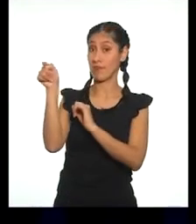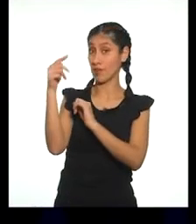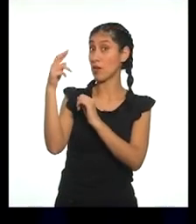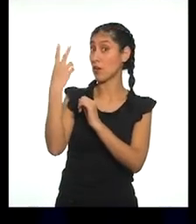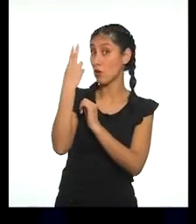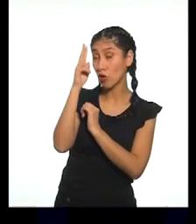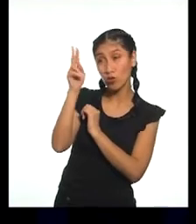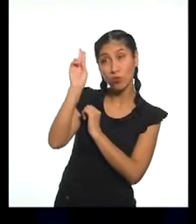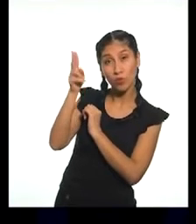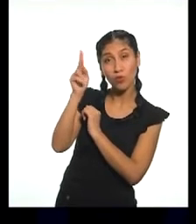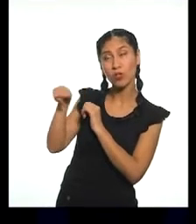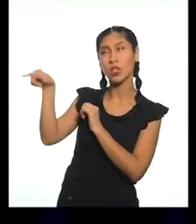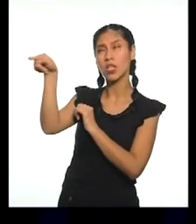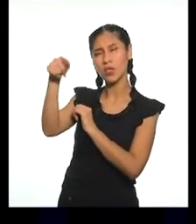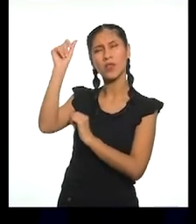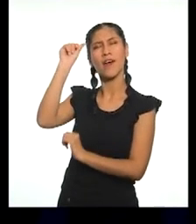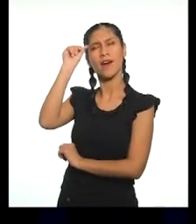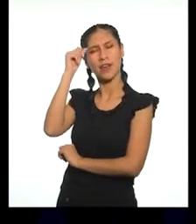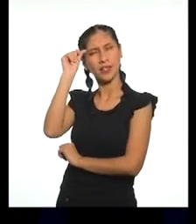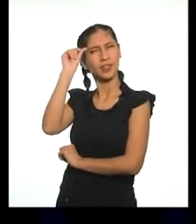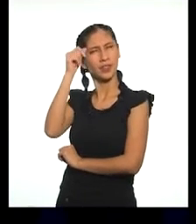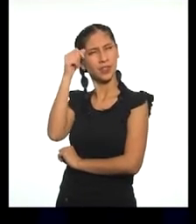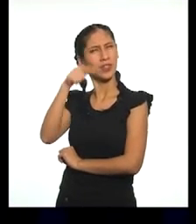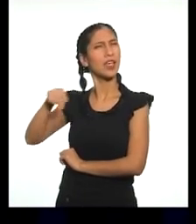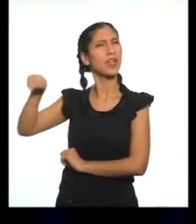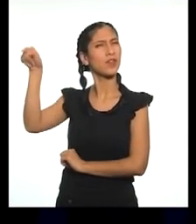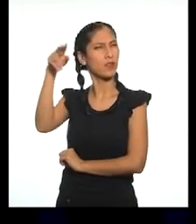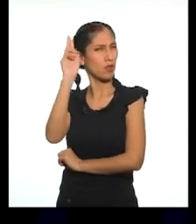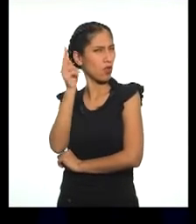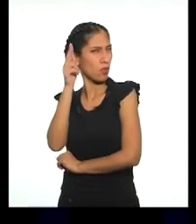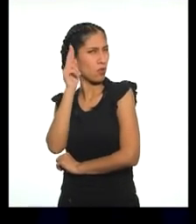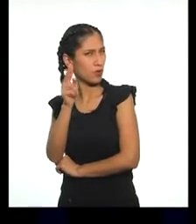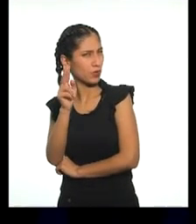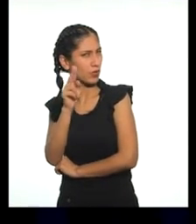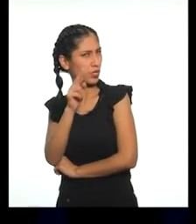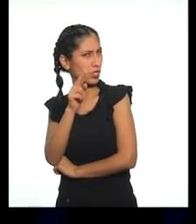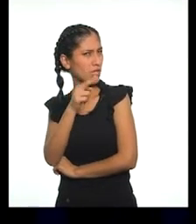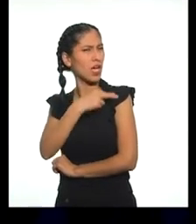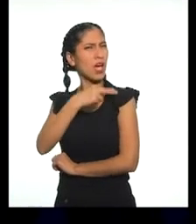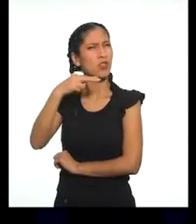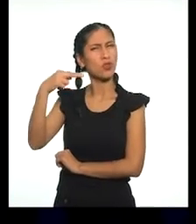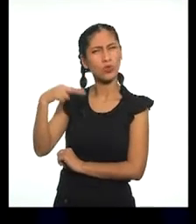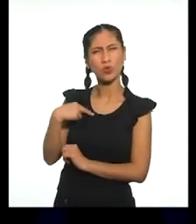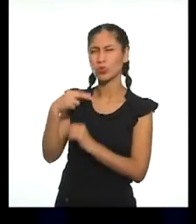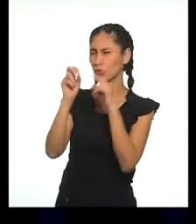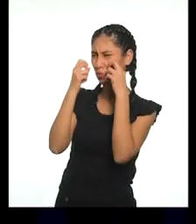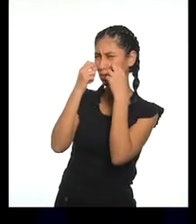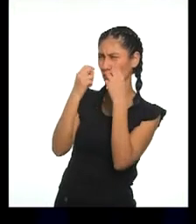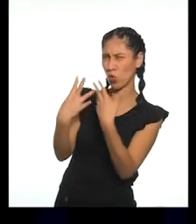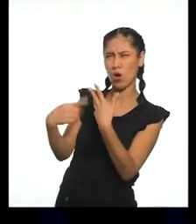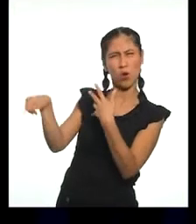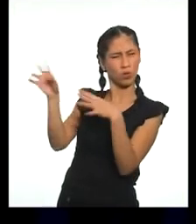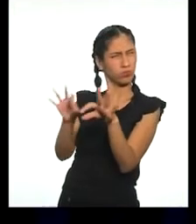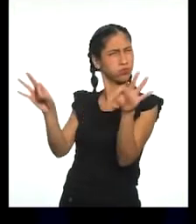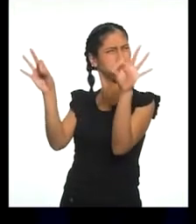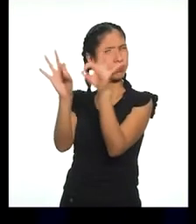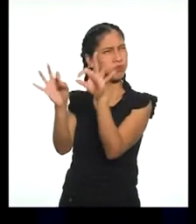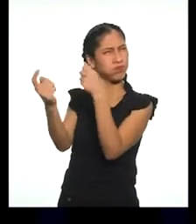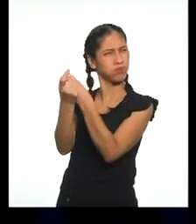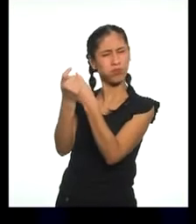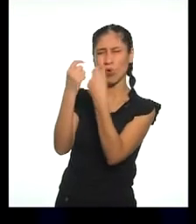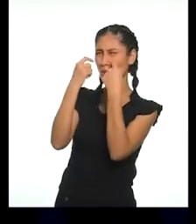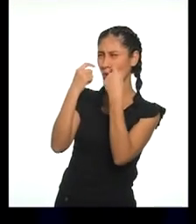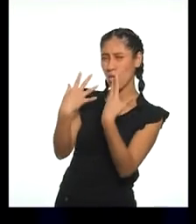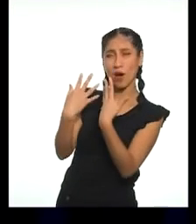profes? Reflexionemos sobre cuán importante han sido sus docentes en su etapa escolar y